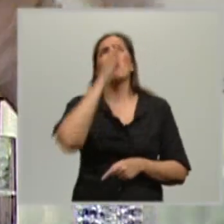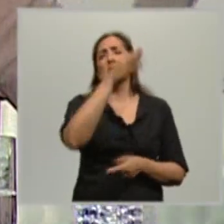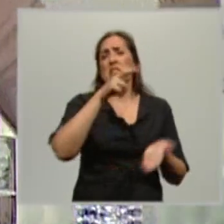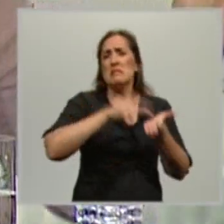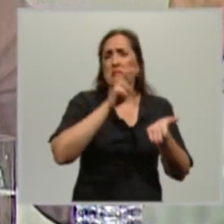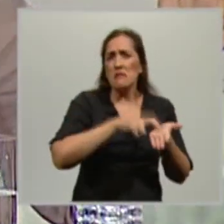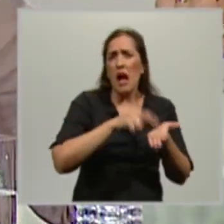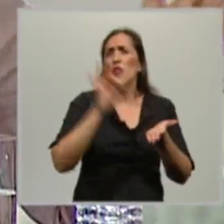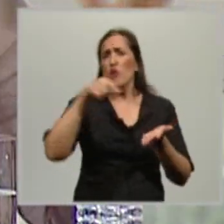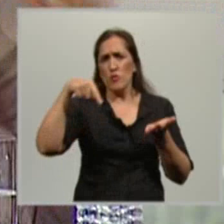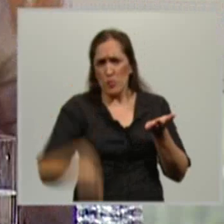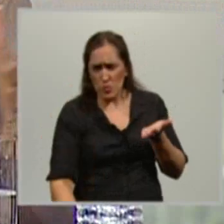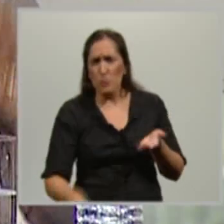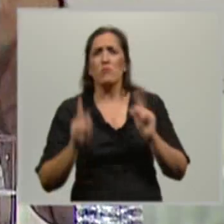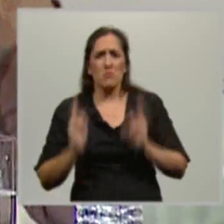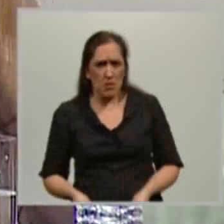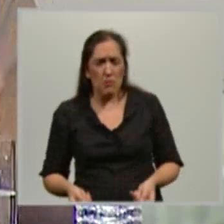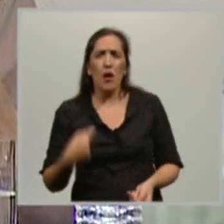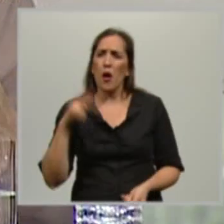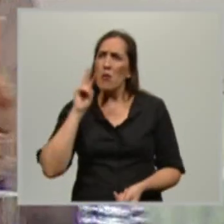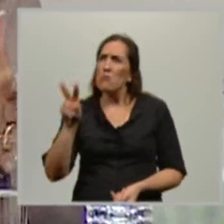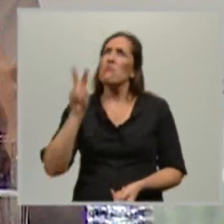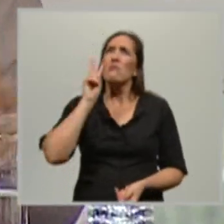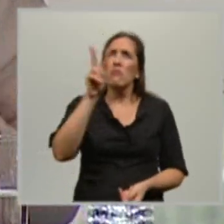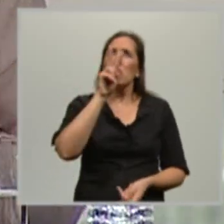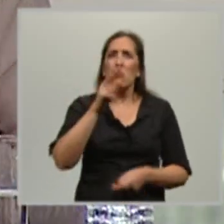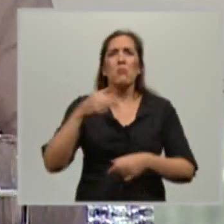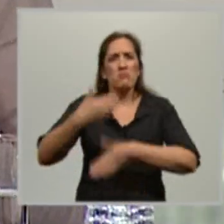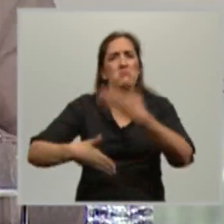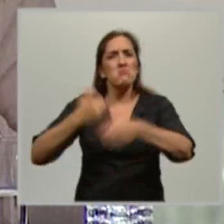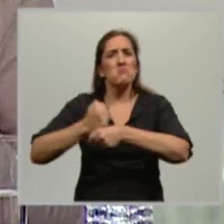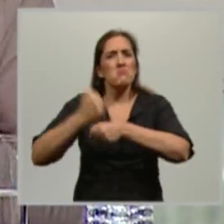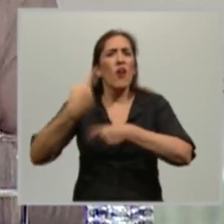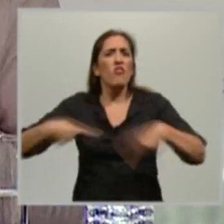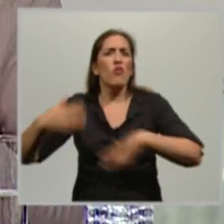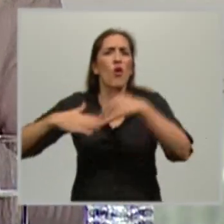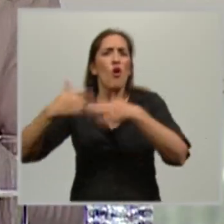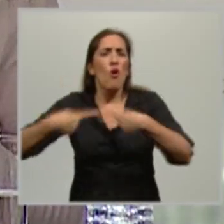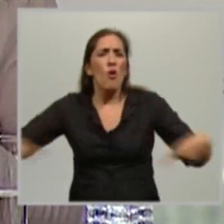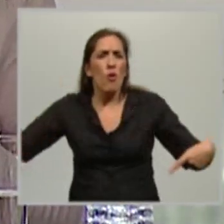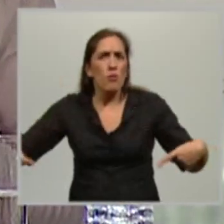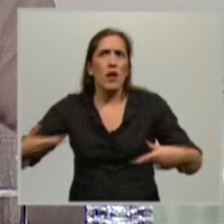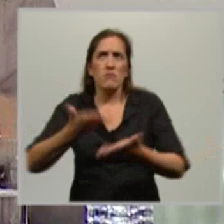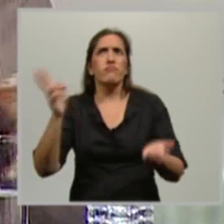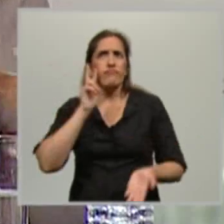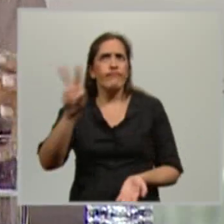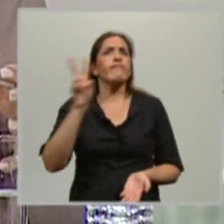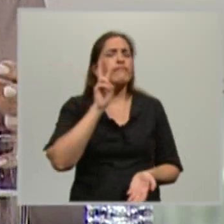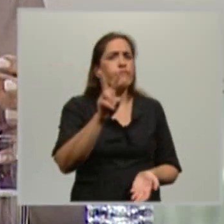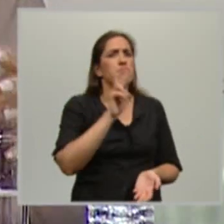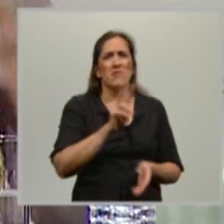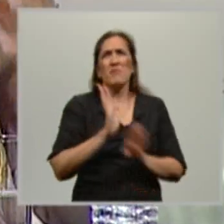país, en el sur también, y ve el crecimiento de la obra pública a través de todo lo que es una infraestructura